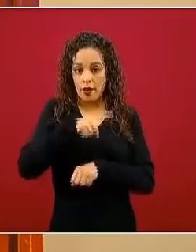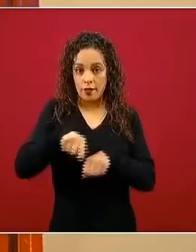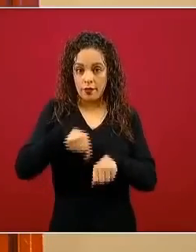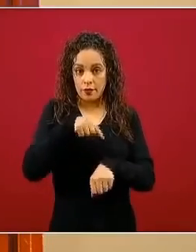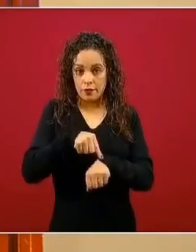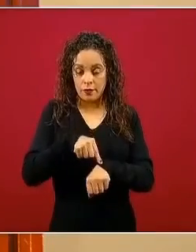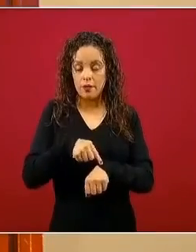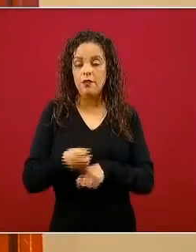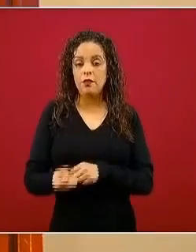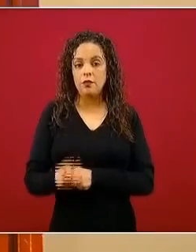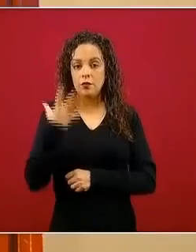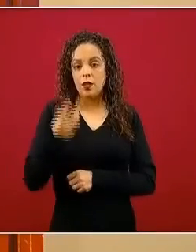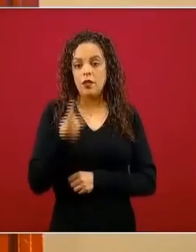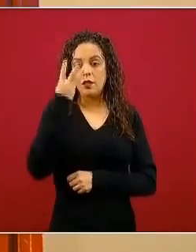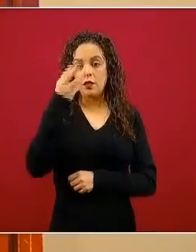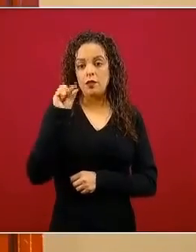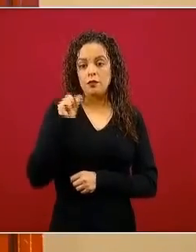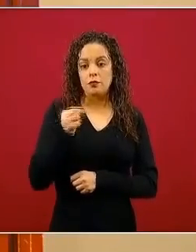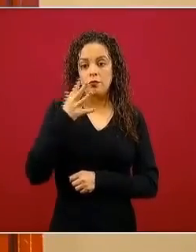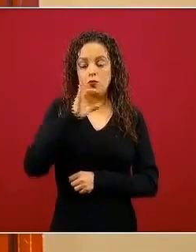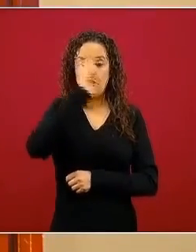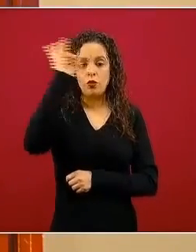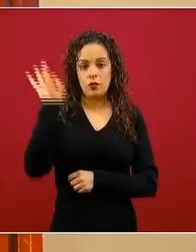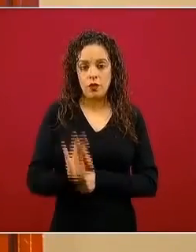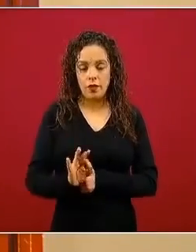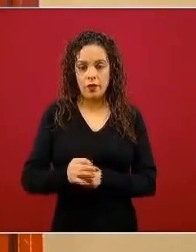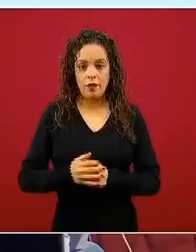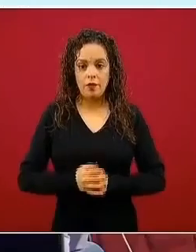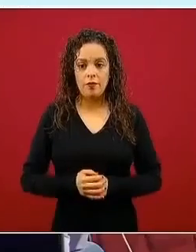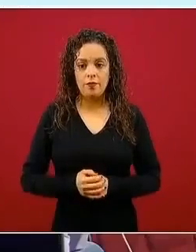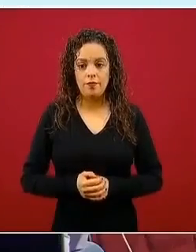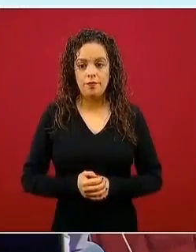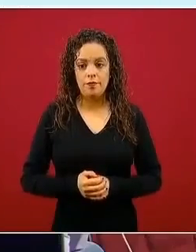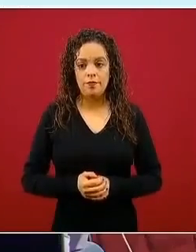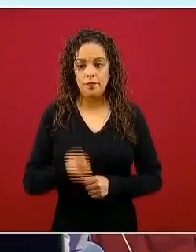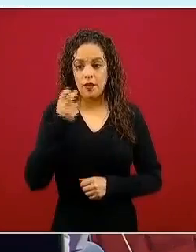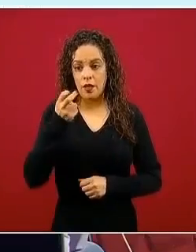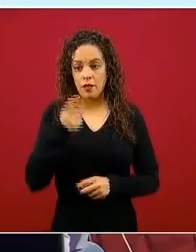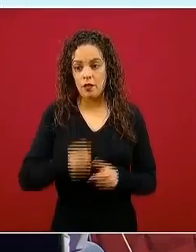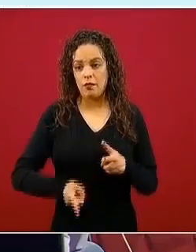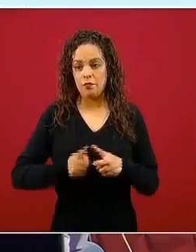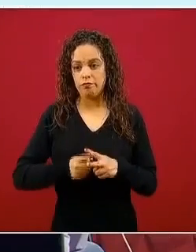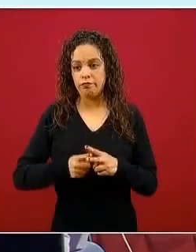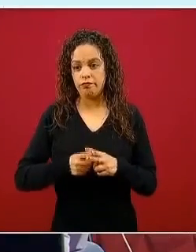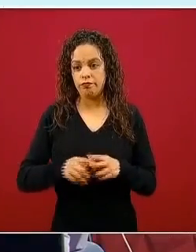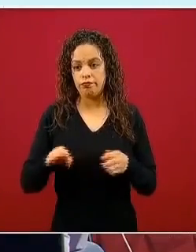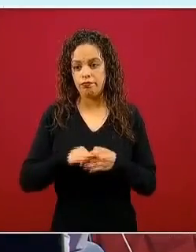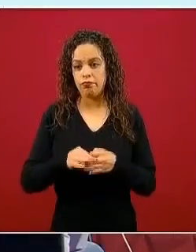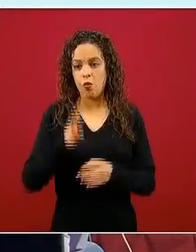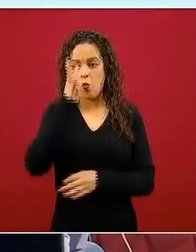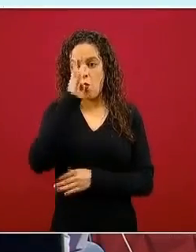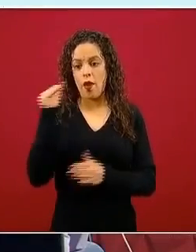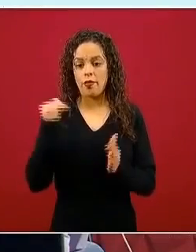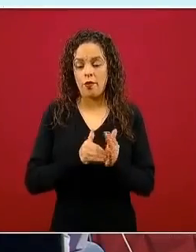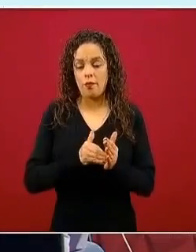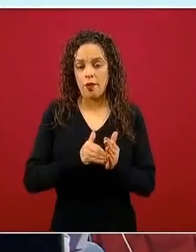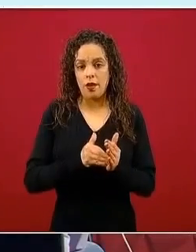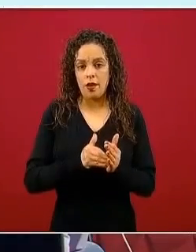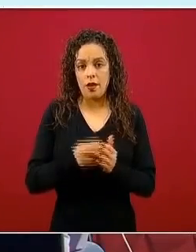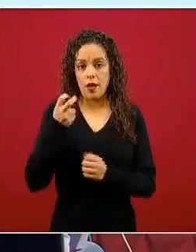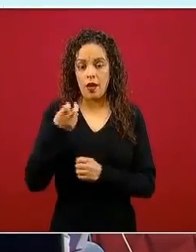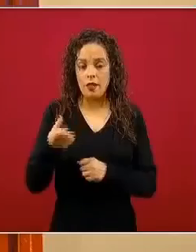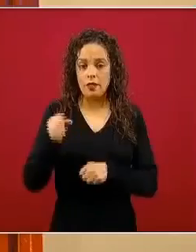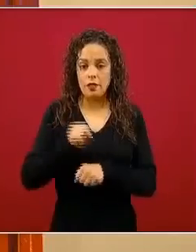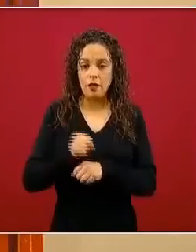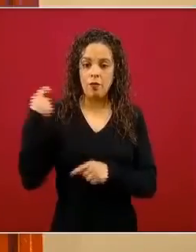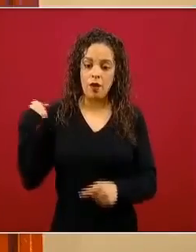del 3.5%. Prácticamente este número de alrededor de 4,000 casos es lo que se ha mantenido en las últimas semanas,